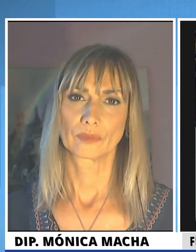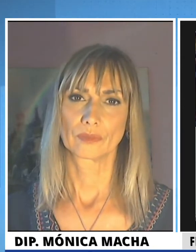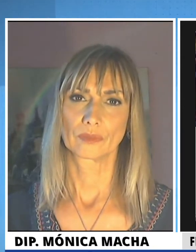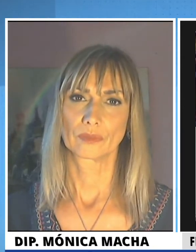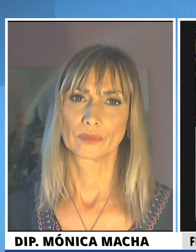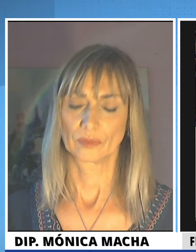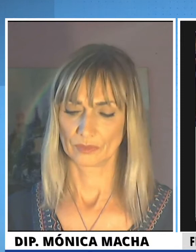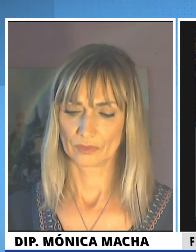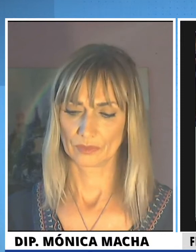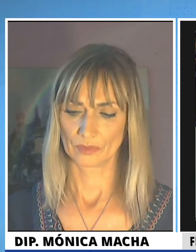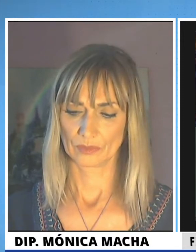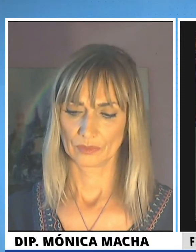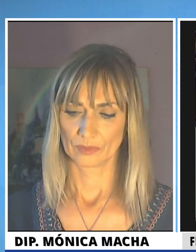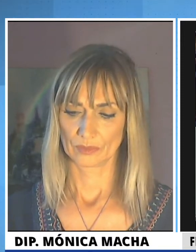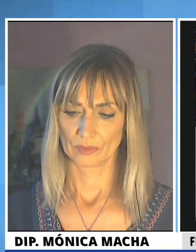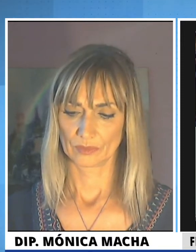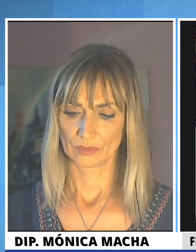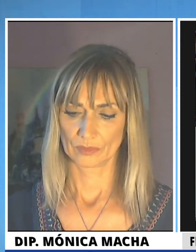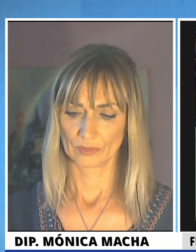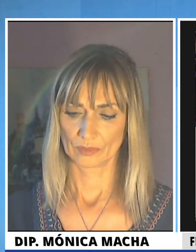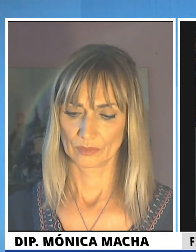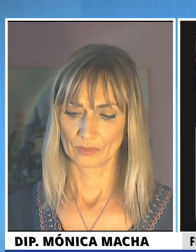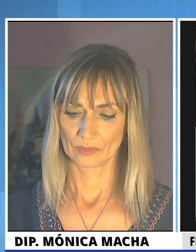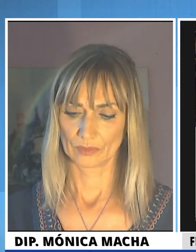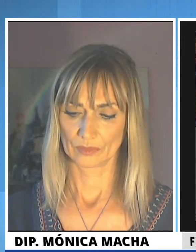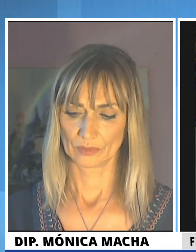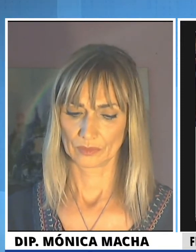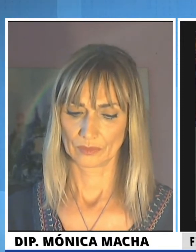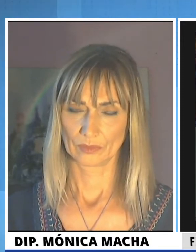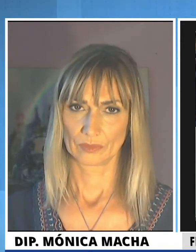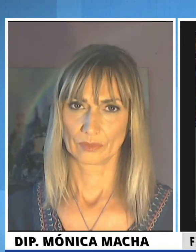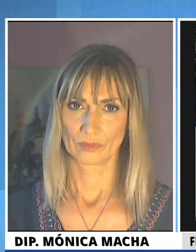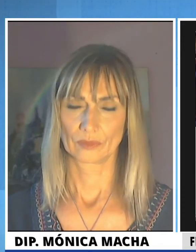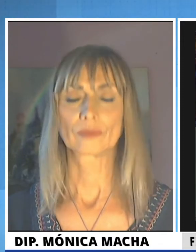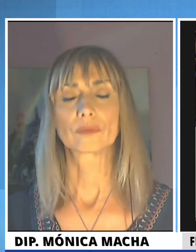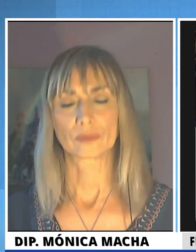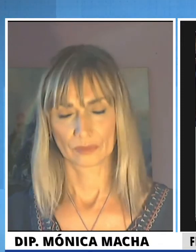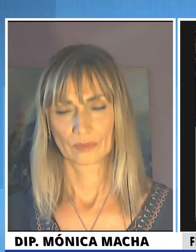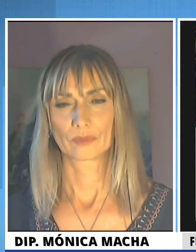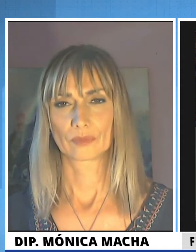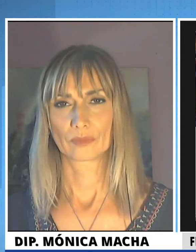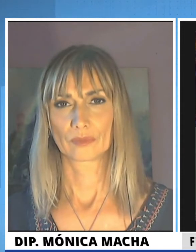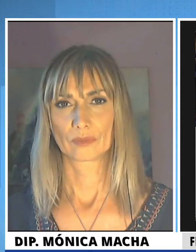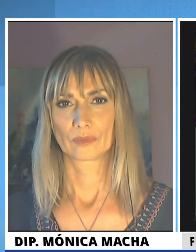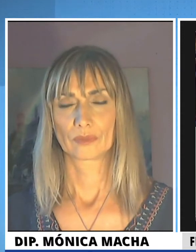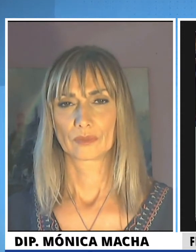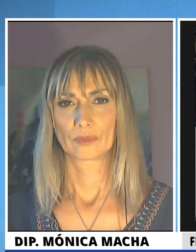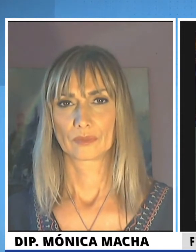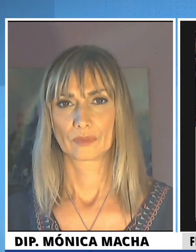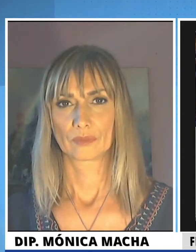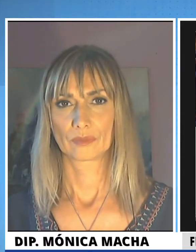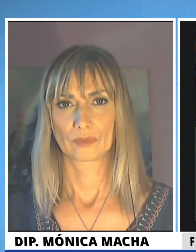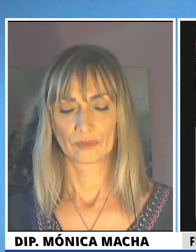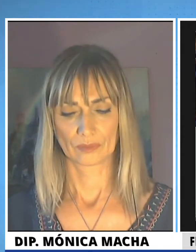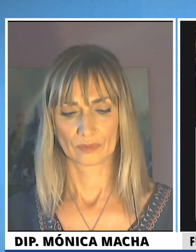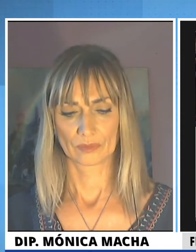estos proyectos. Nosotros estamos en reuniones informativas, o sea, no estamos dictaminando. Exacto. Pero sí una mirada general junto